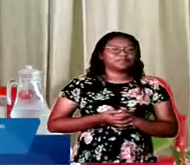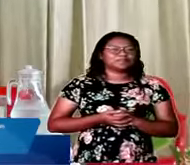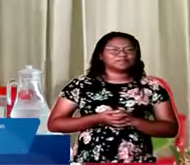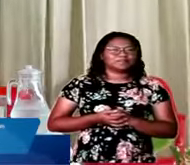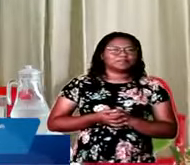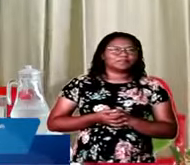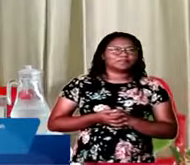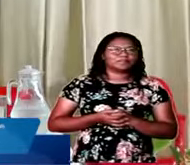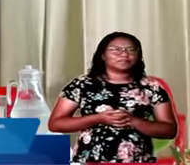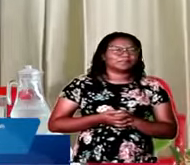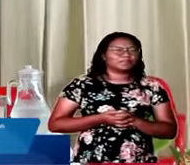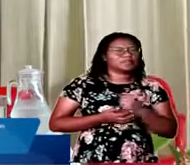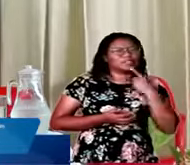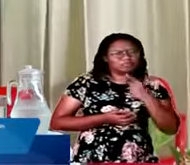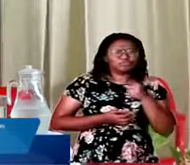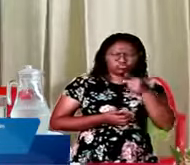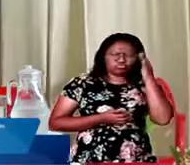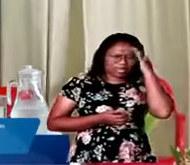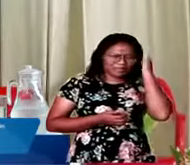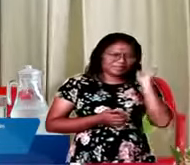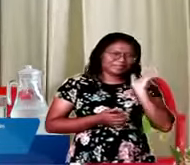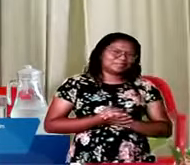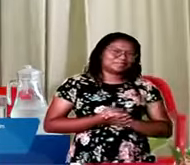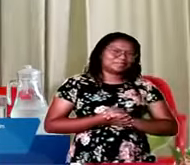Como cuando decimos: